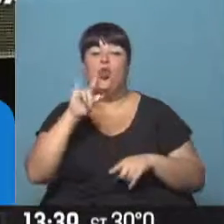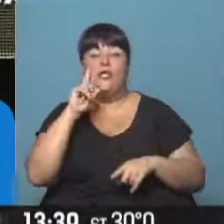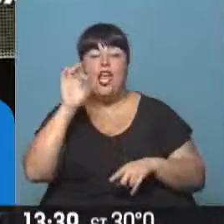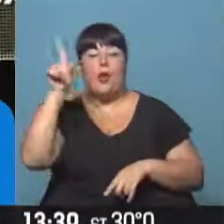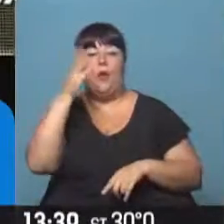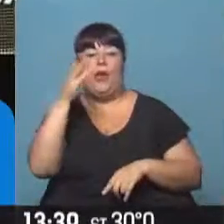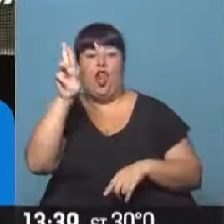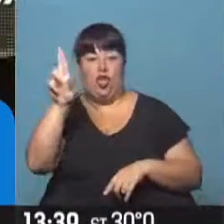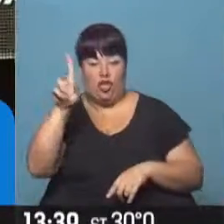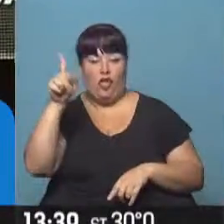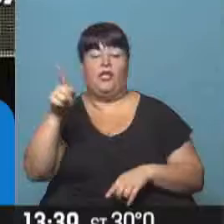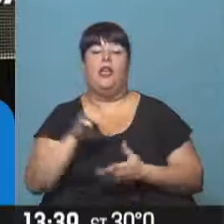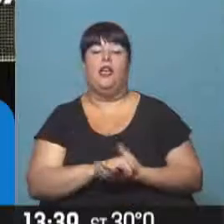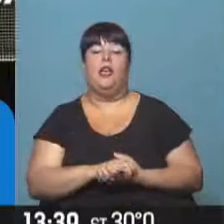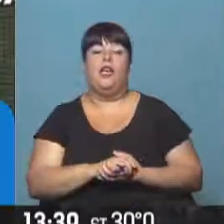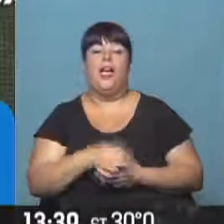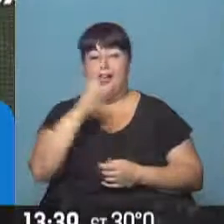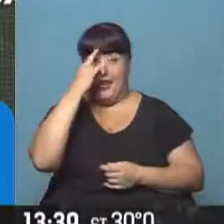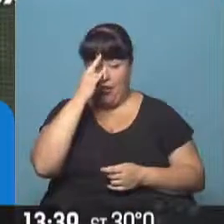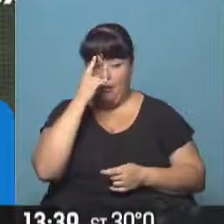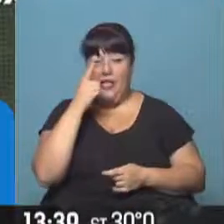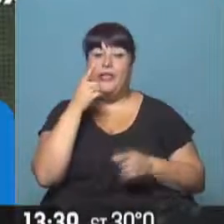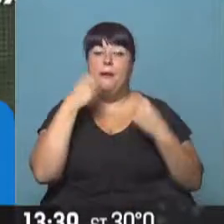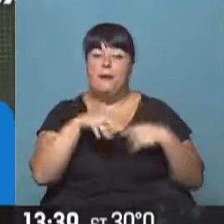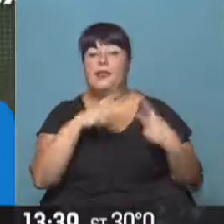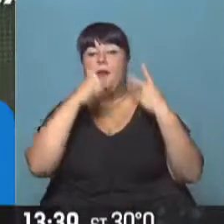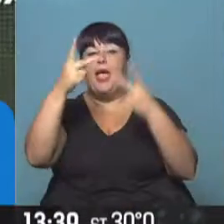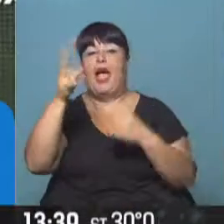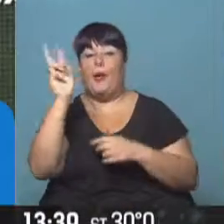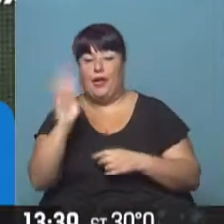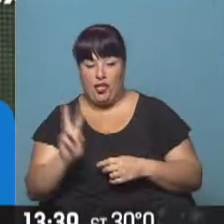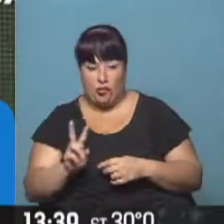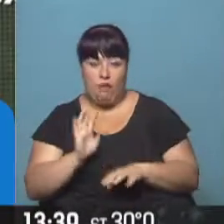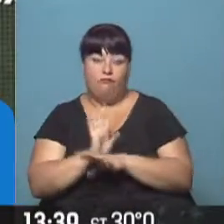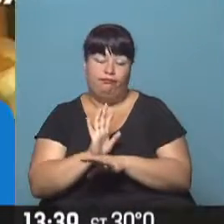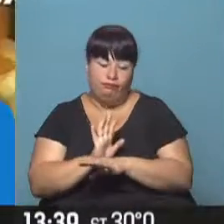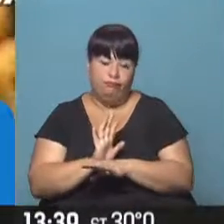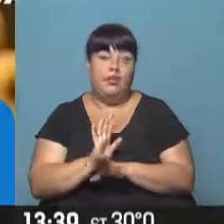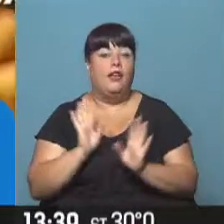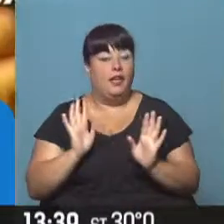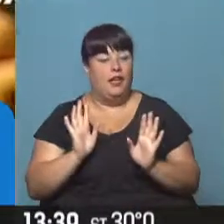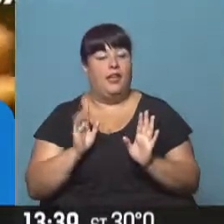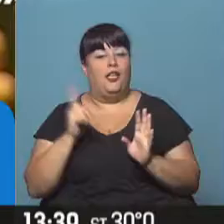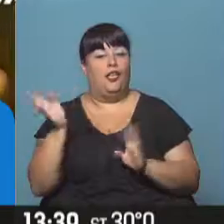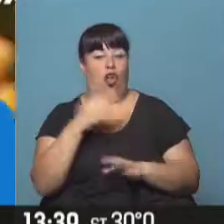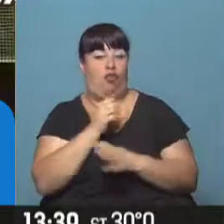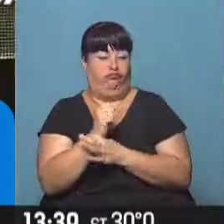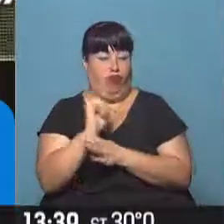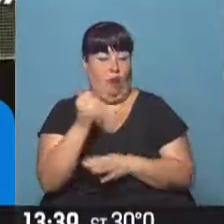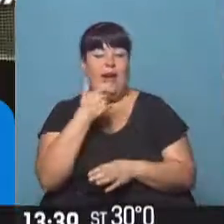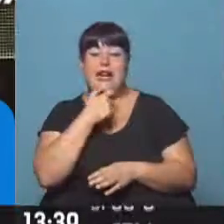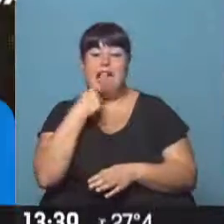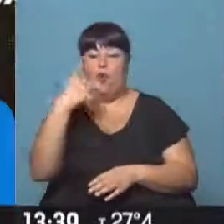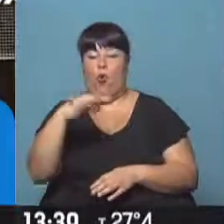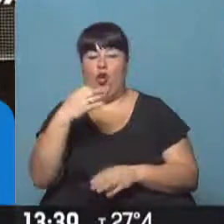Belo Horizonte, de Belo Horizonte, e Independiente va a comenzar viajando a Venezuela. Digamos que prácticamente de los grandes, Racing